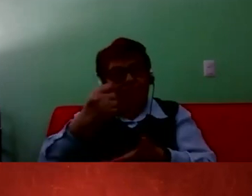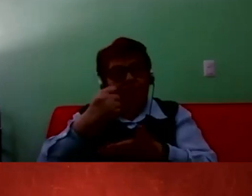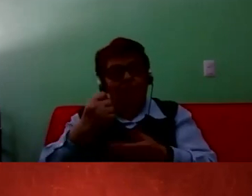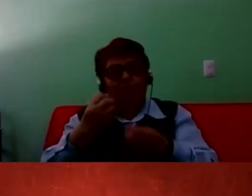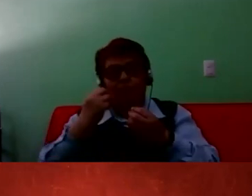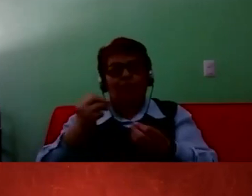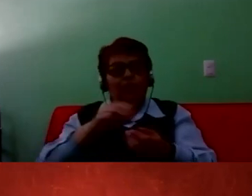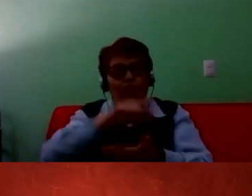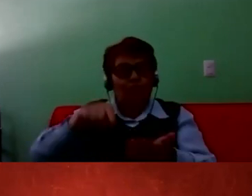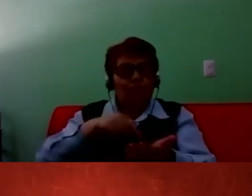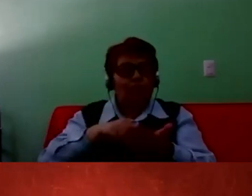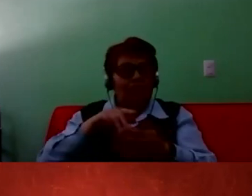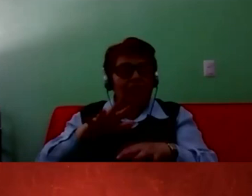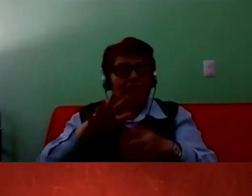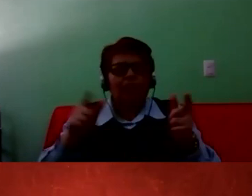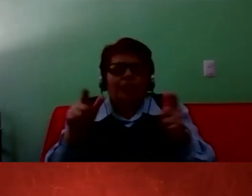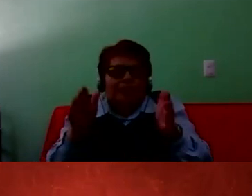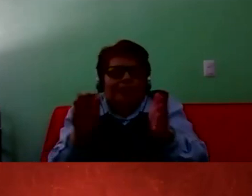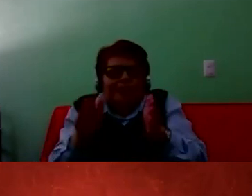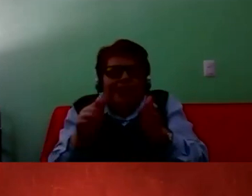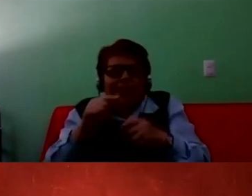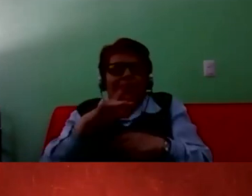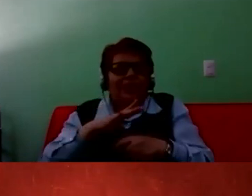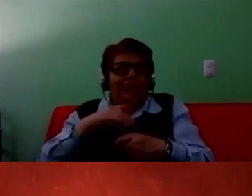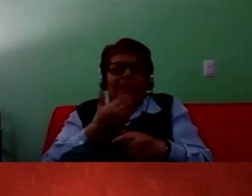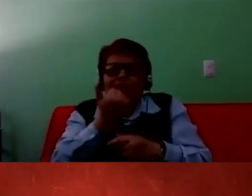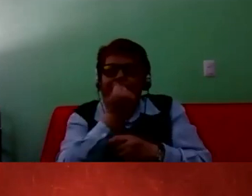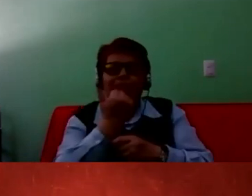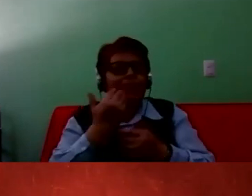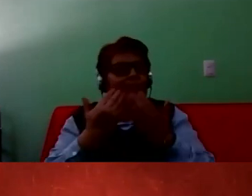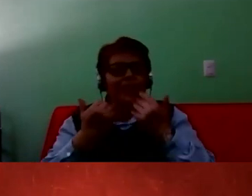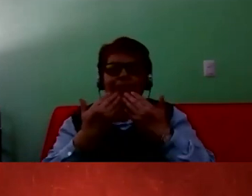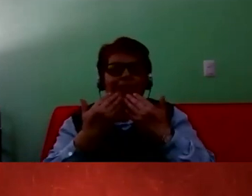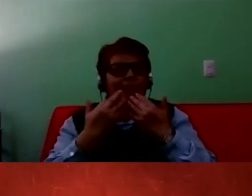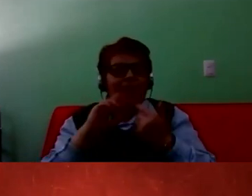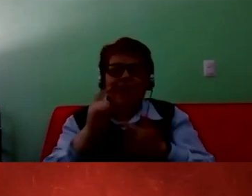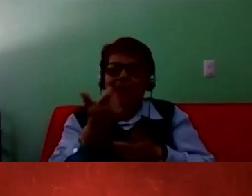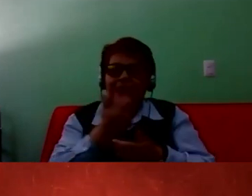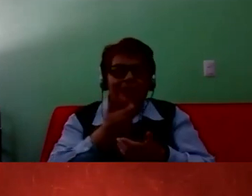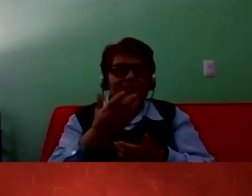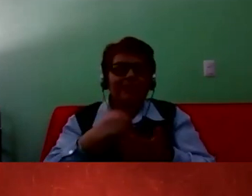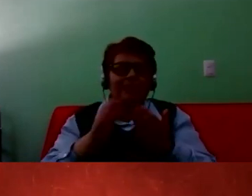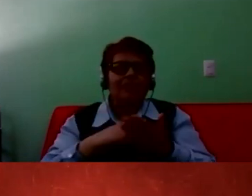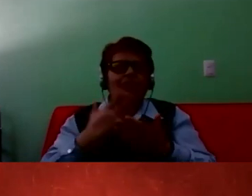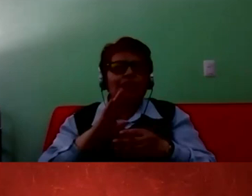estos espacios, también porque son muy pequeñitos, no cuentan con este recurso. Entonces, el